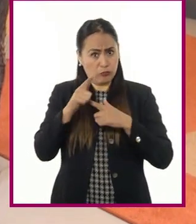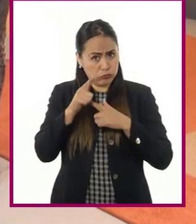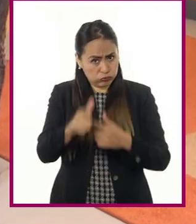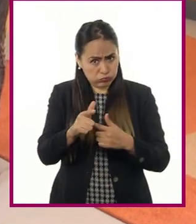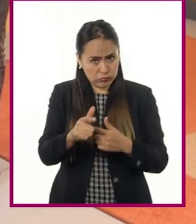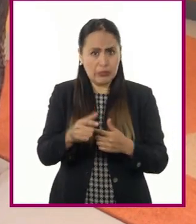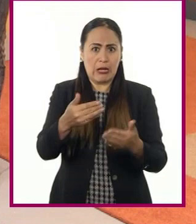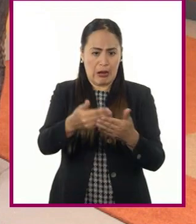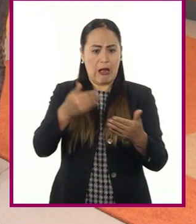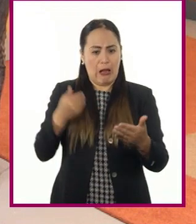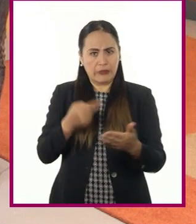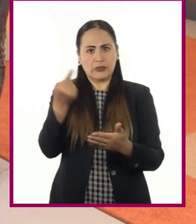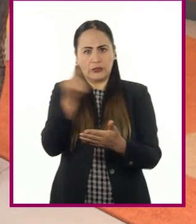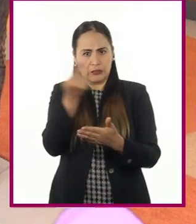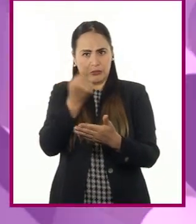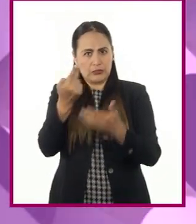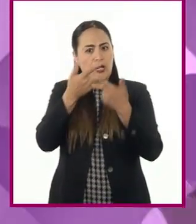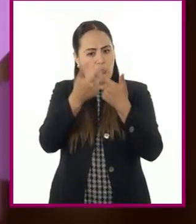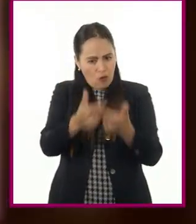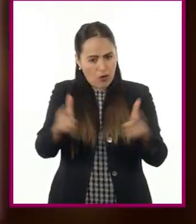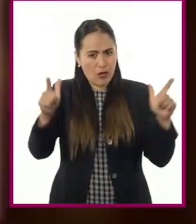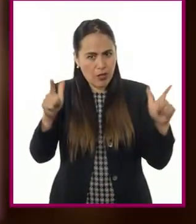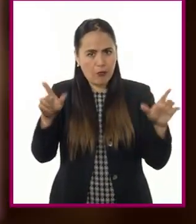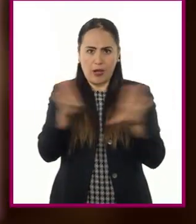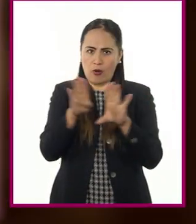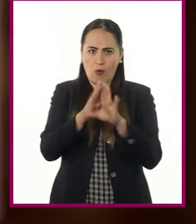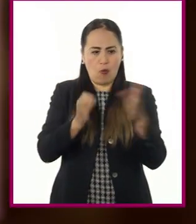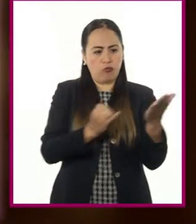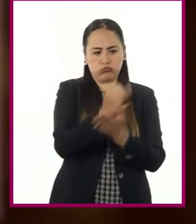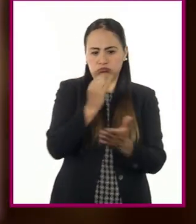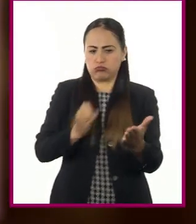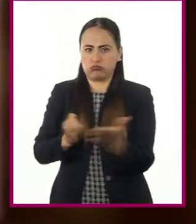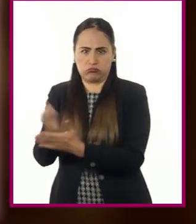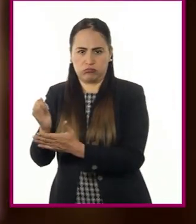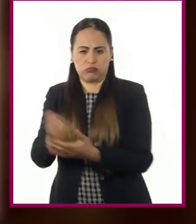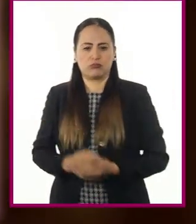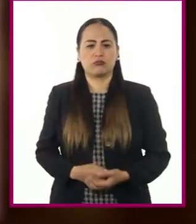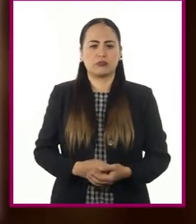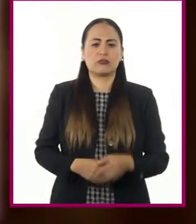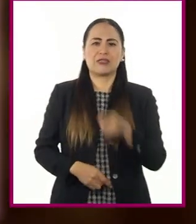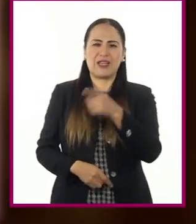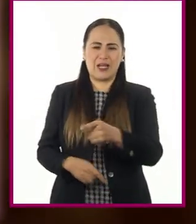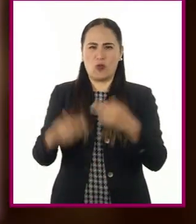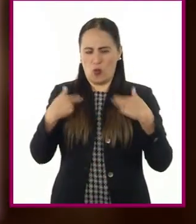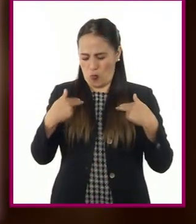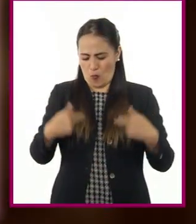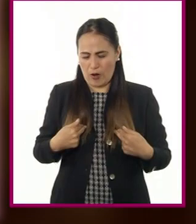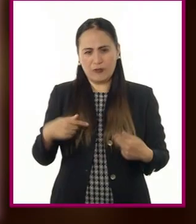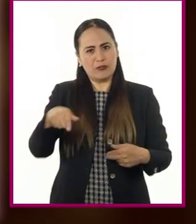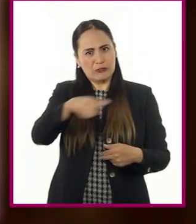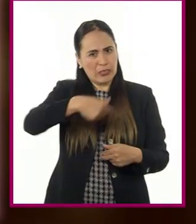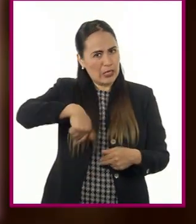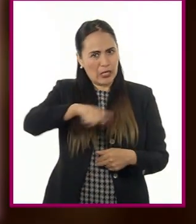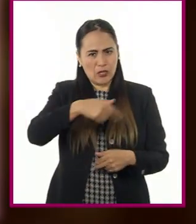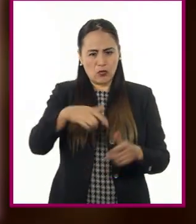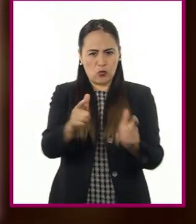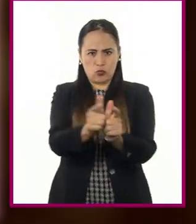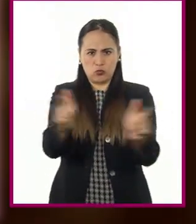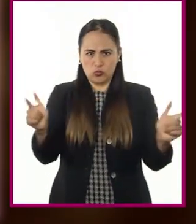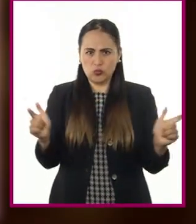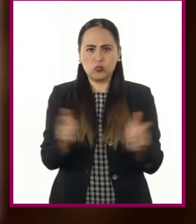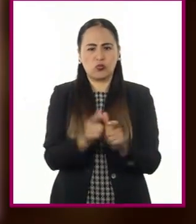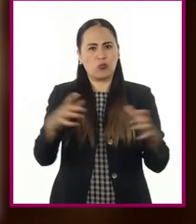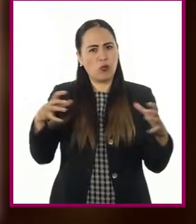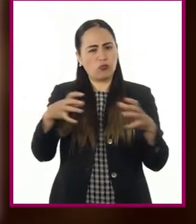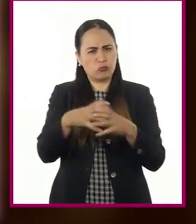y no podemos dejar de ser libres. A diferencia de otros seres vivos, los seres humanos tenemos la capacidad y la